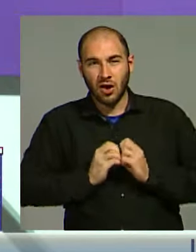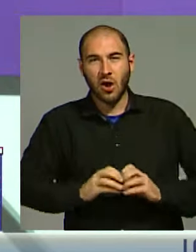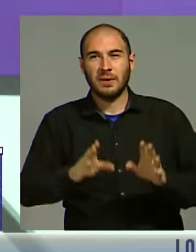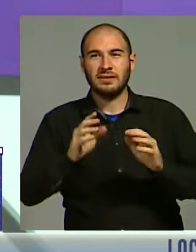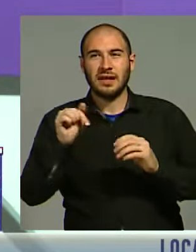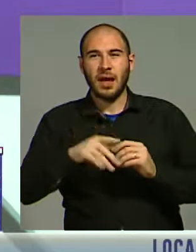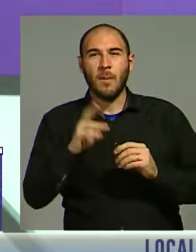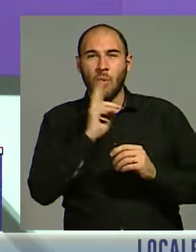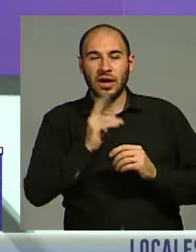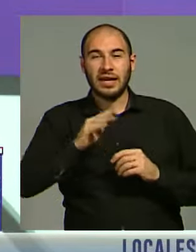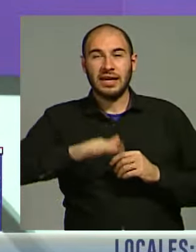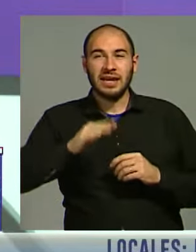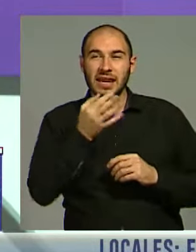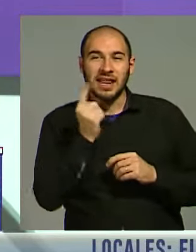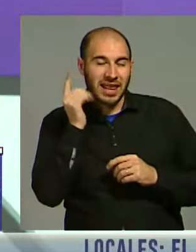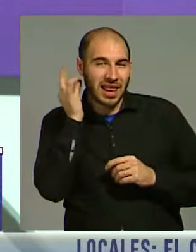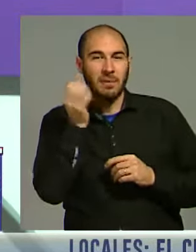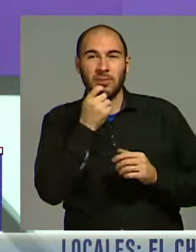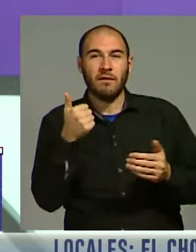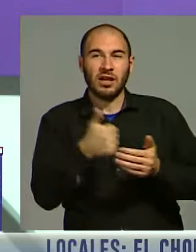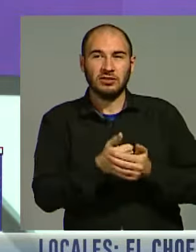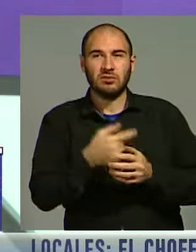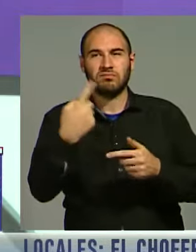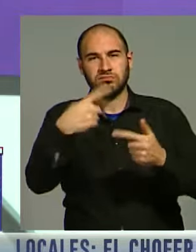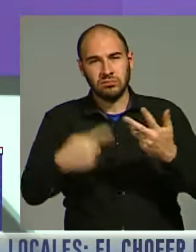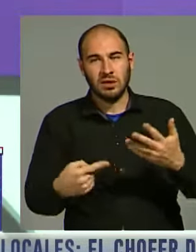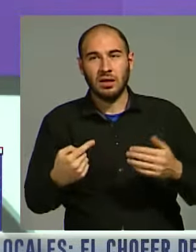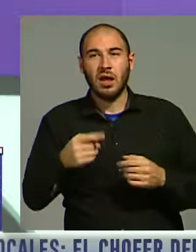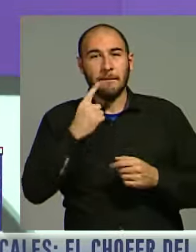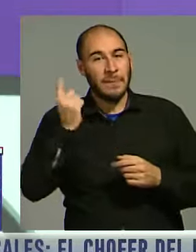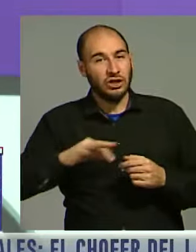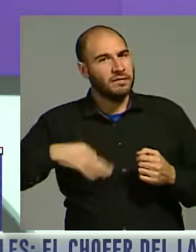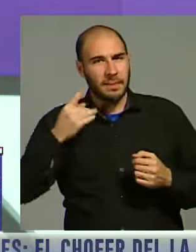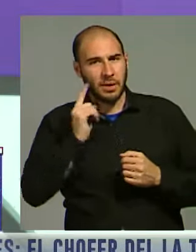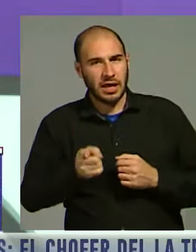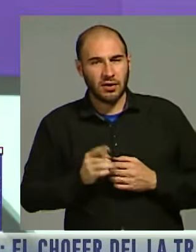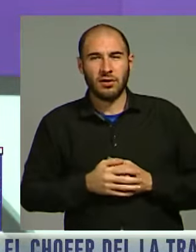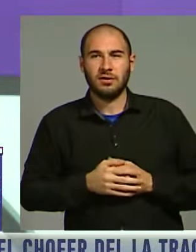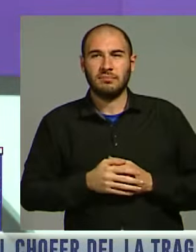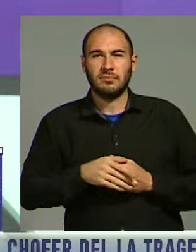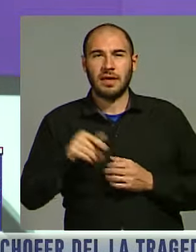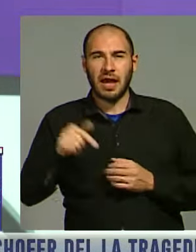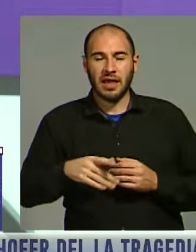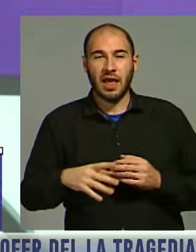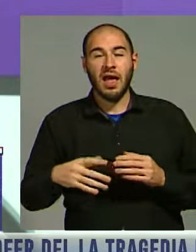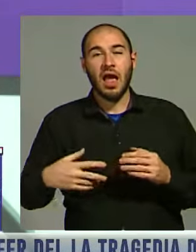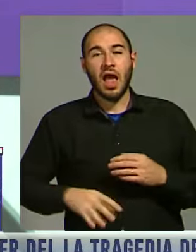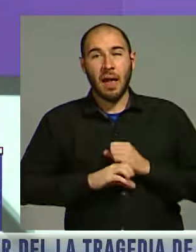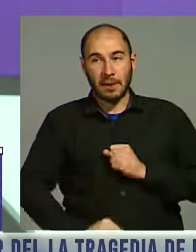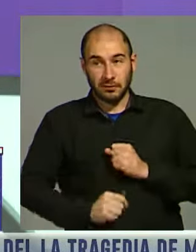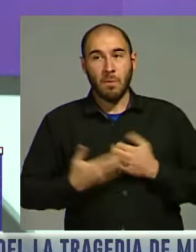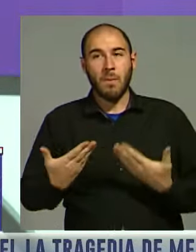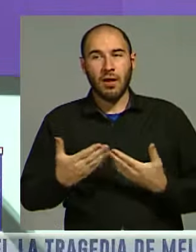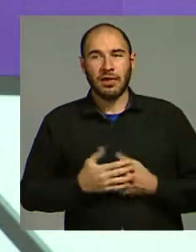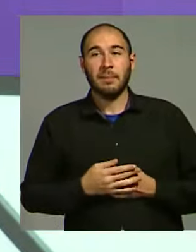posibilidad que mujeres y niñas que han sufrido violaciones o por diferentes motivos corre riesgo su vida puedan interrumpir legalmente su embarazo.